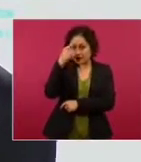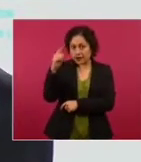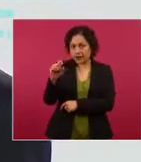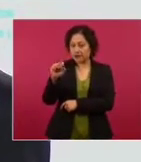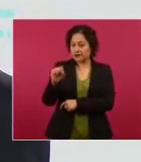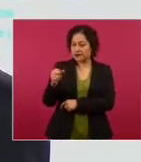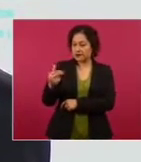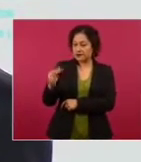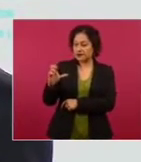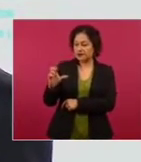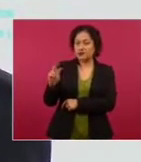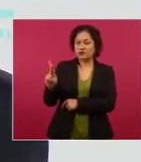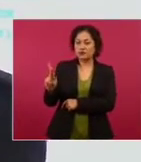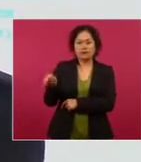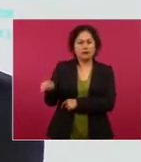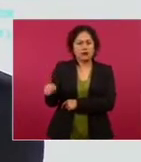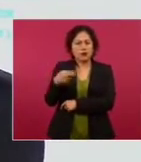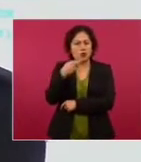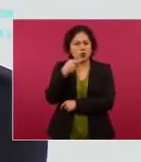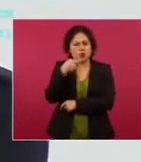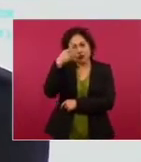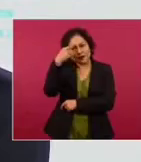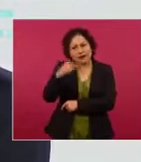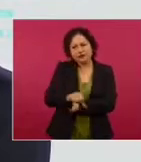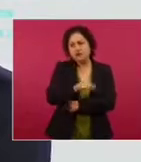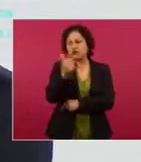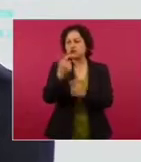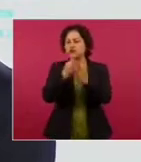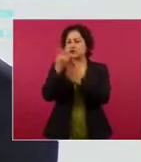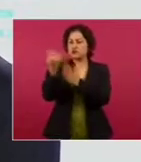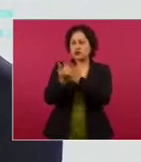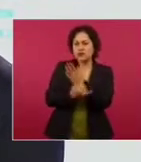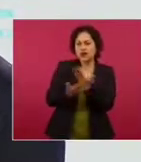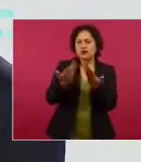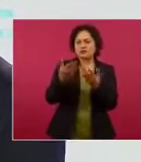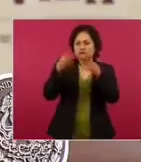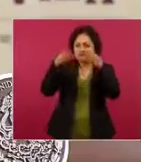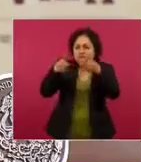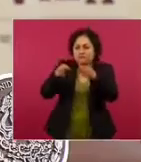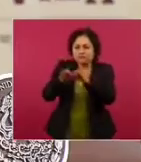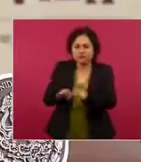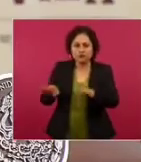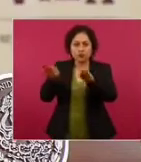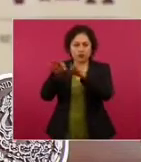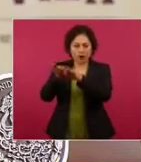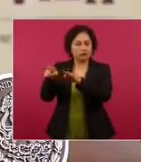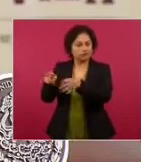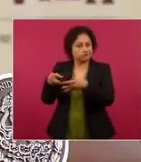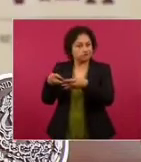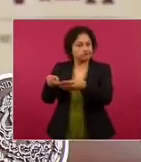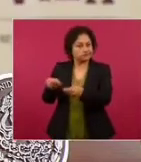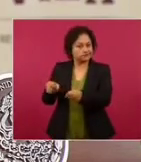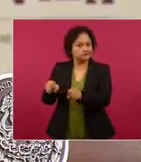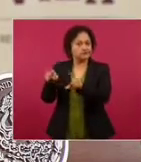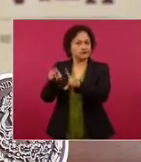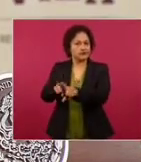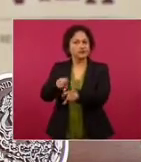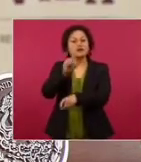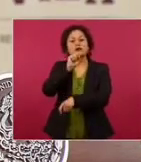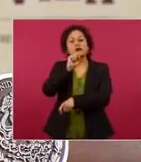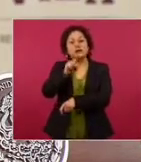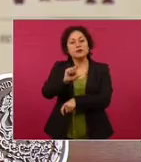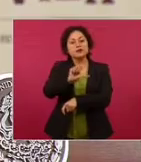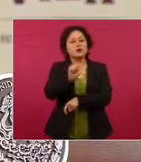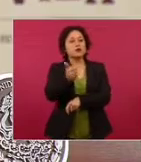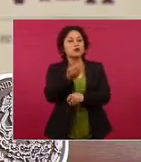que se utilizaron para otros proyectos de infraestructura, proyectos prioritarios y también para fortalecer el resto de la banca de